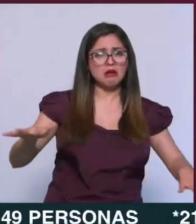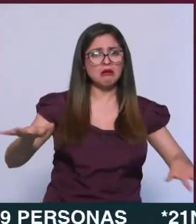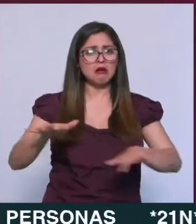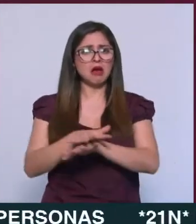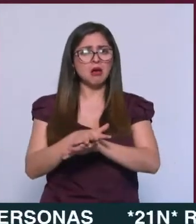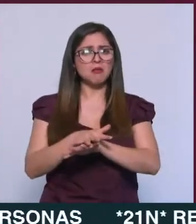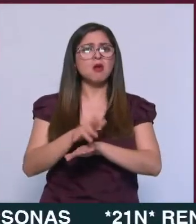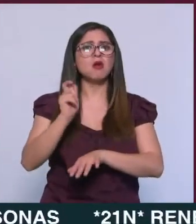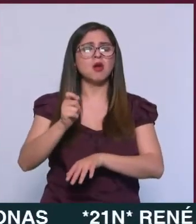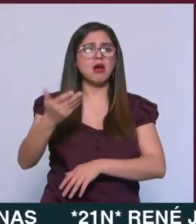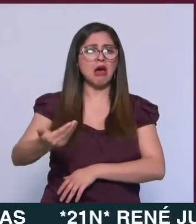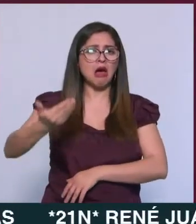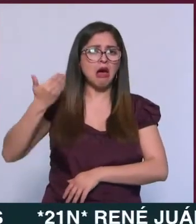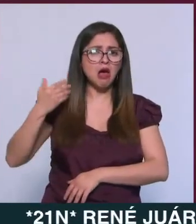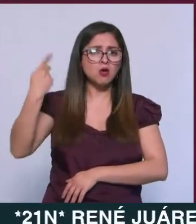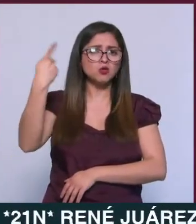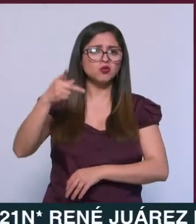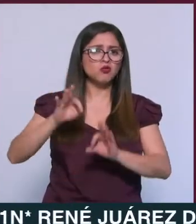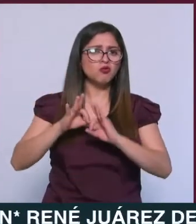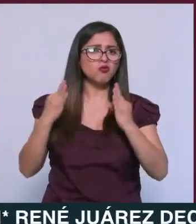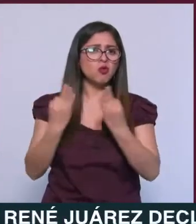la política neoliberal,